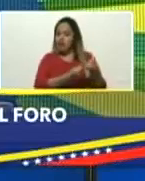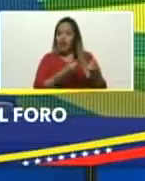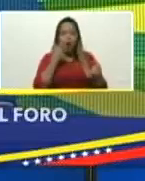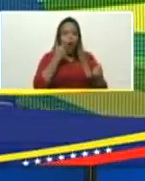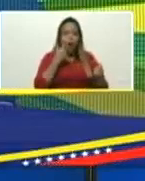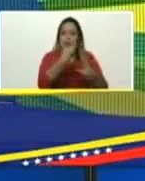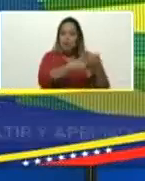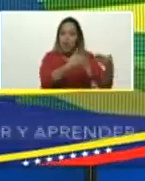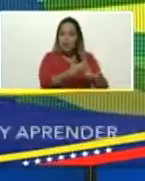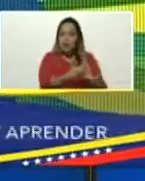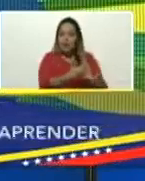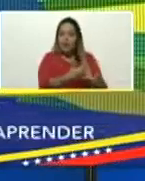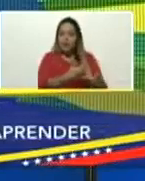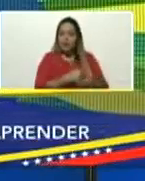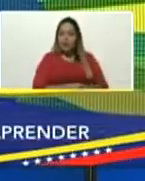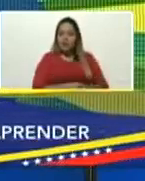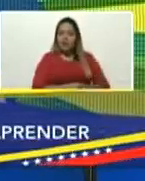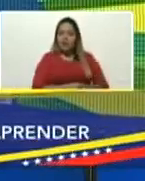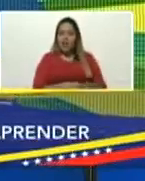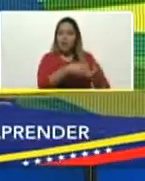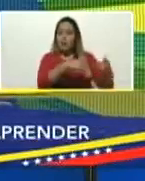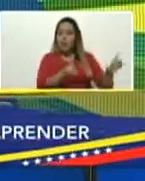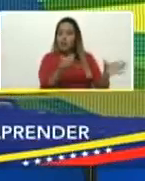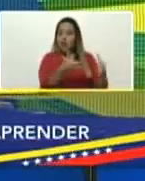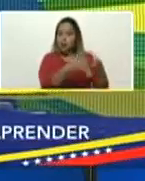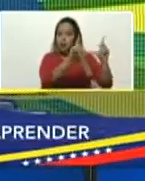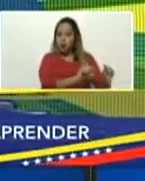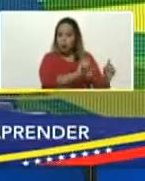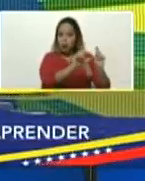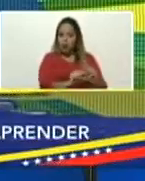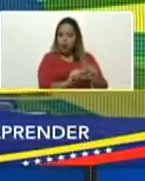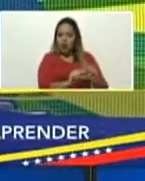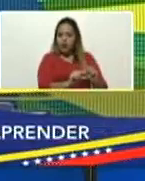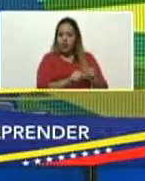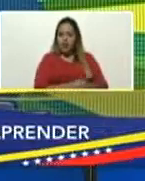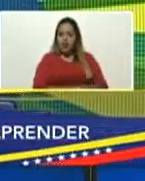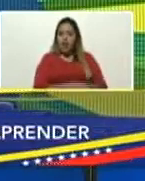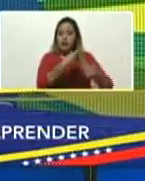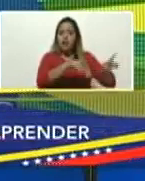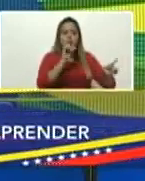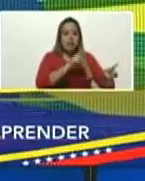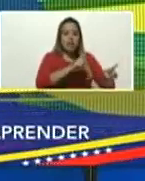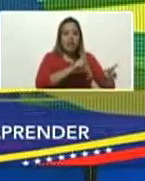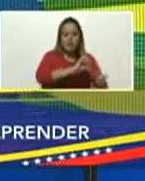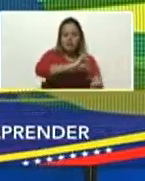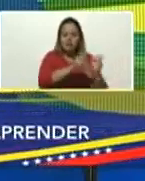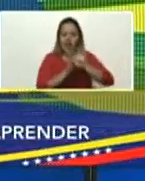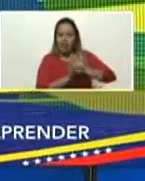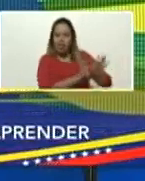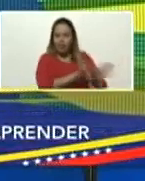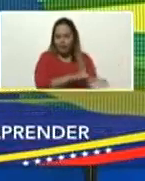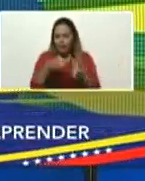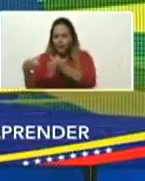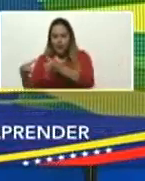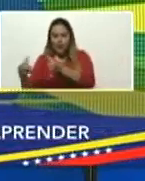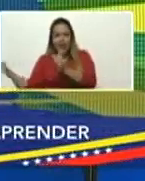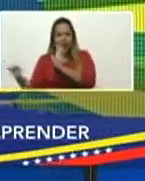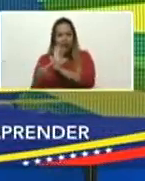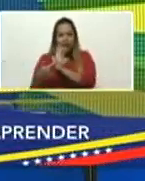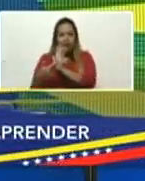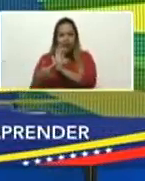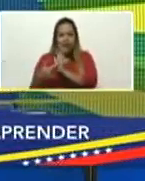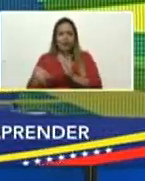tradicional, de la democracia de minoría, de la democracia protocolar y falsa a una democracia en construcción